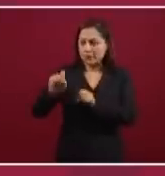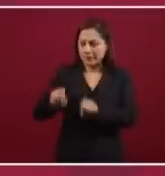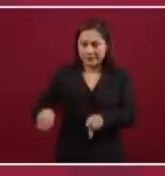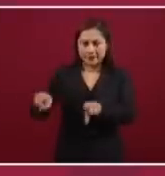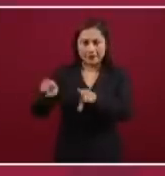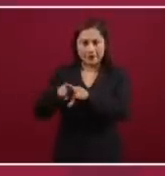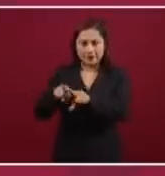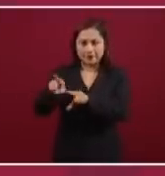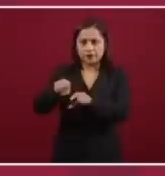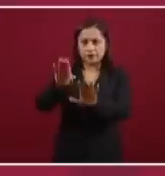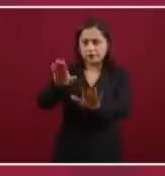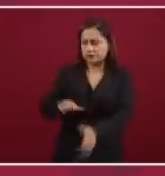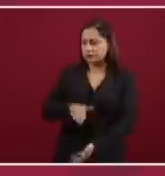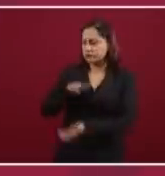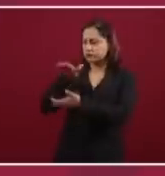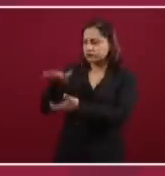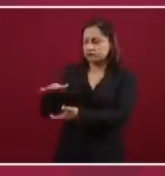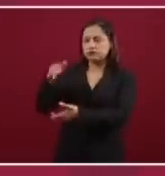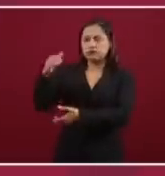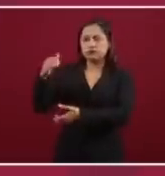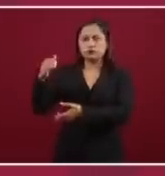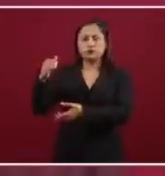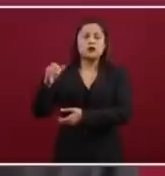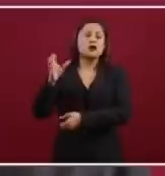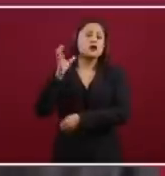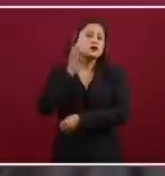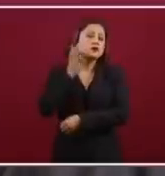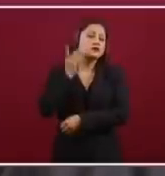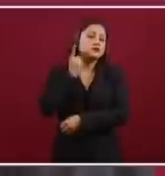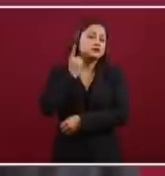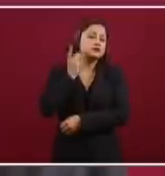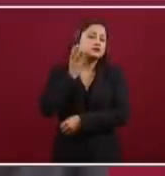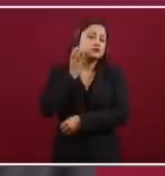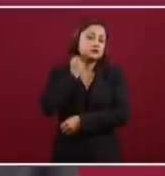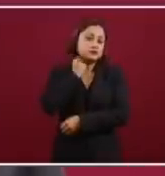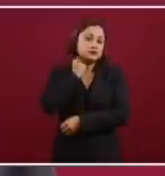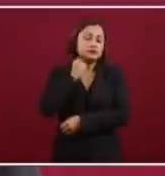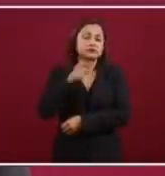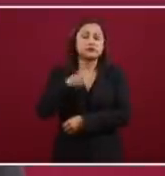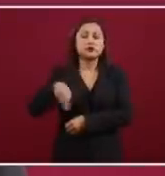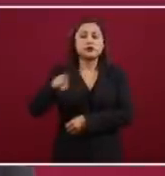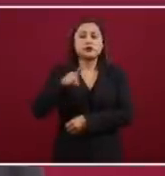al Poder Legislativo. En el caso de la Ley de Ingresos,